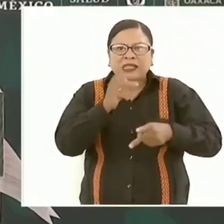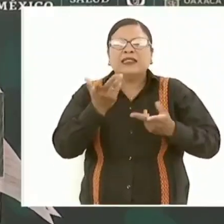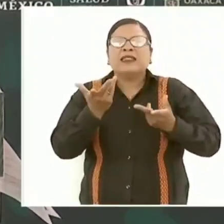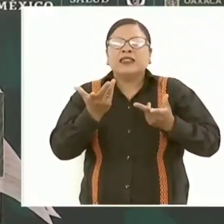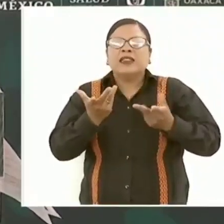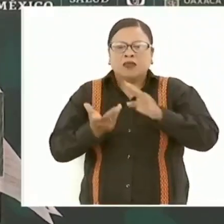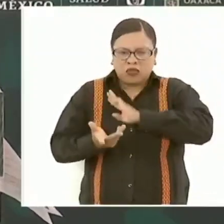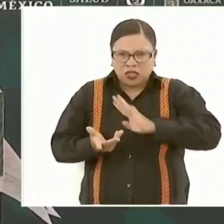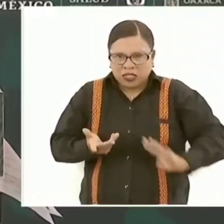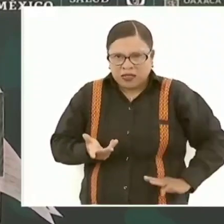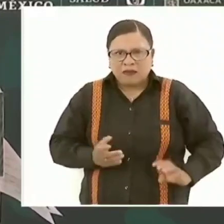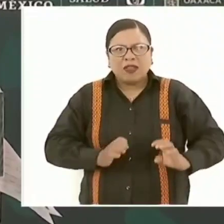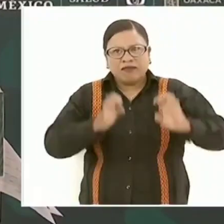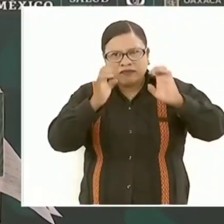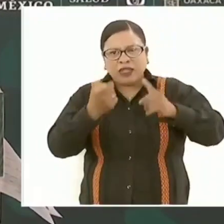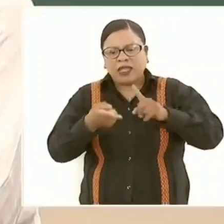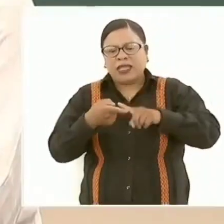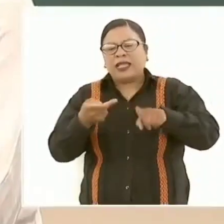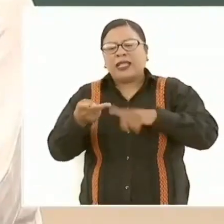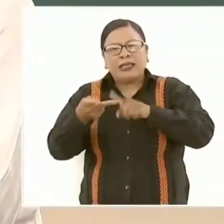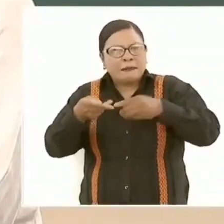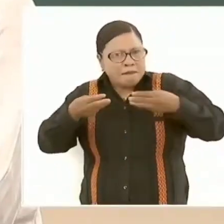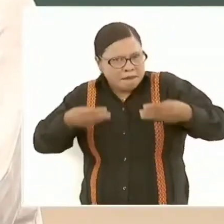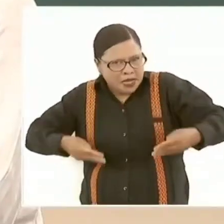palacio, el mercado.